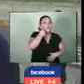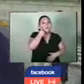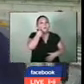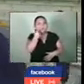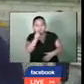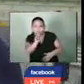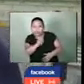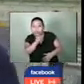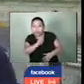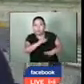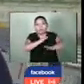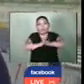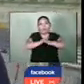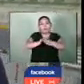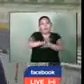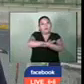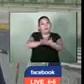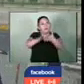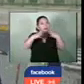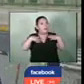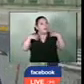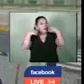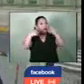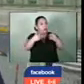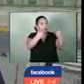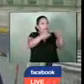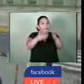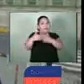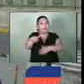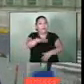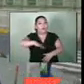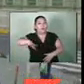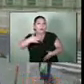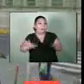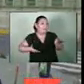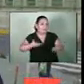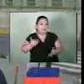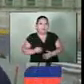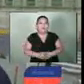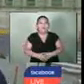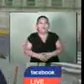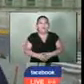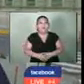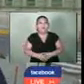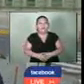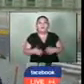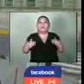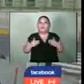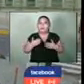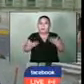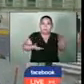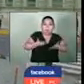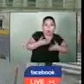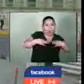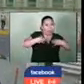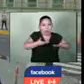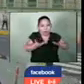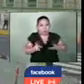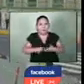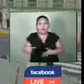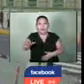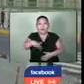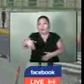medidas de bioseguridad en todos los establecimientos comerciales. Vale decir almacenes, vale decir